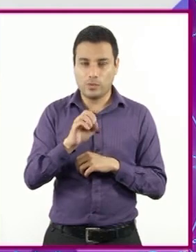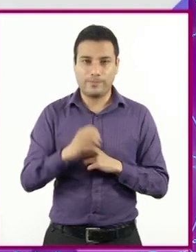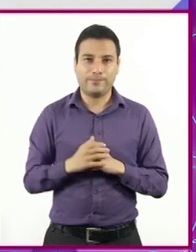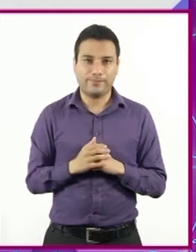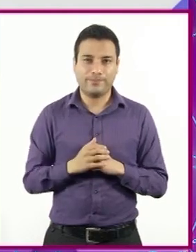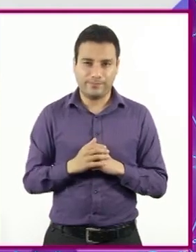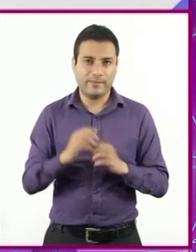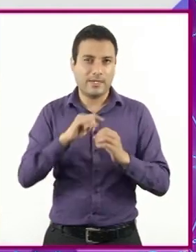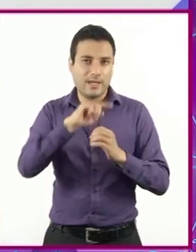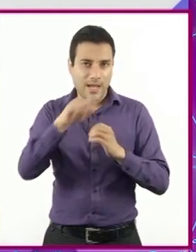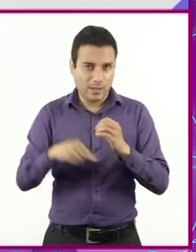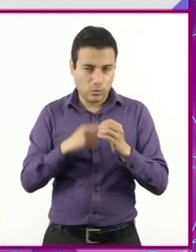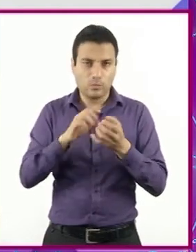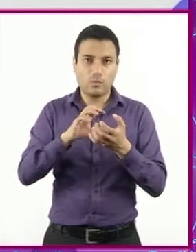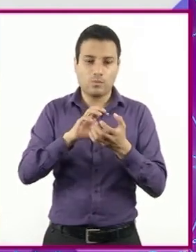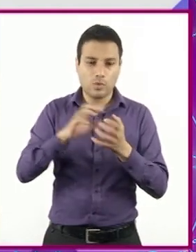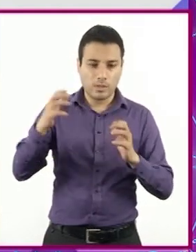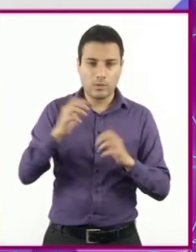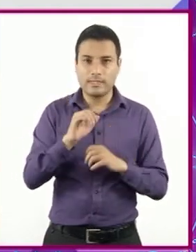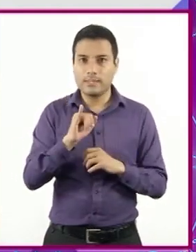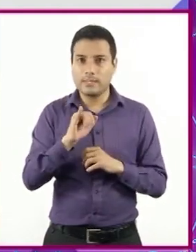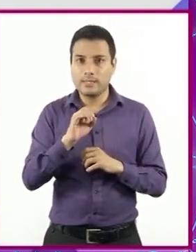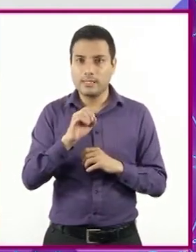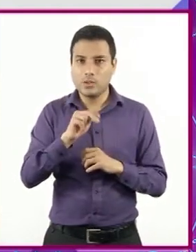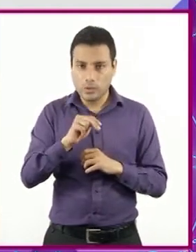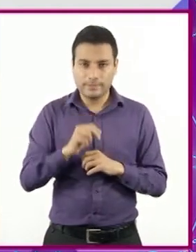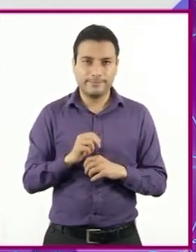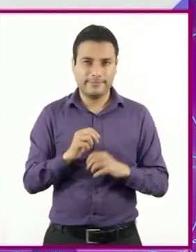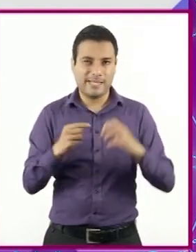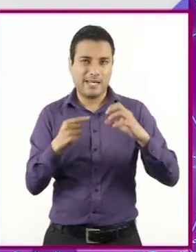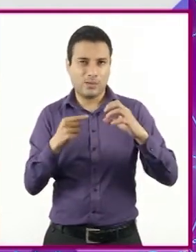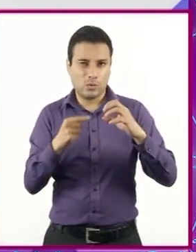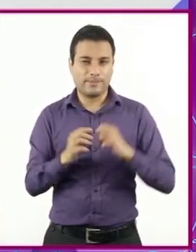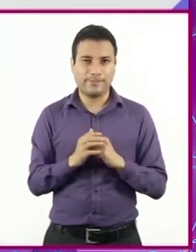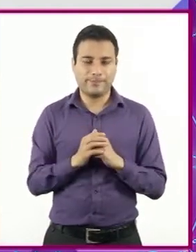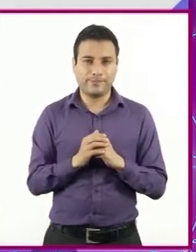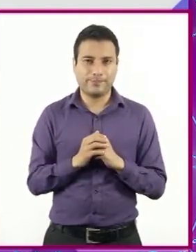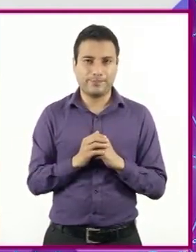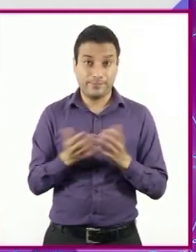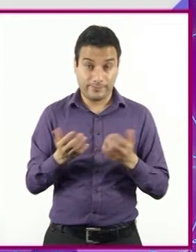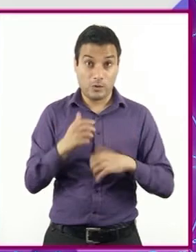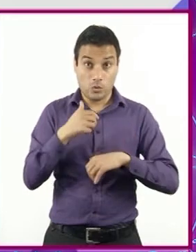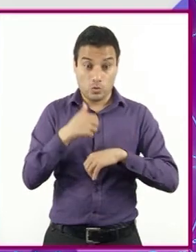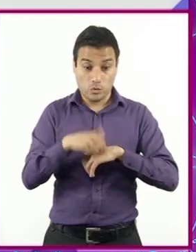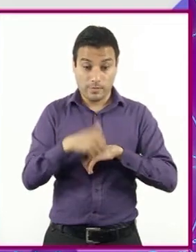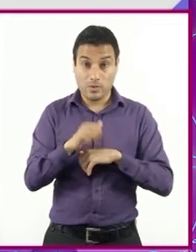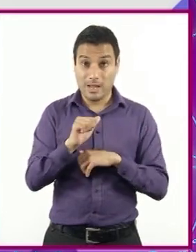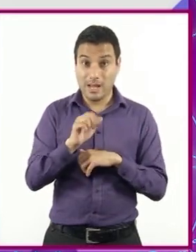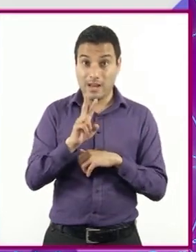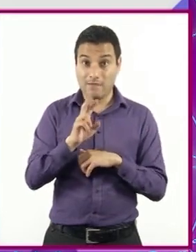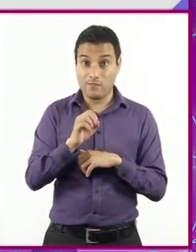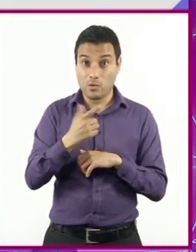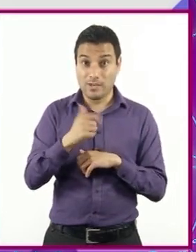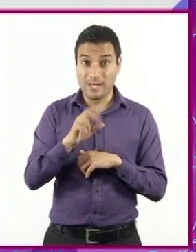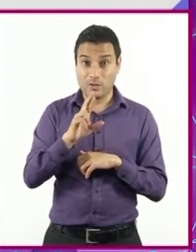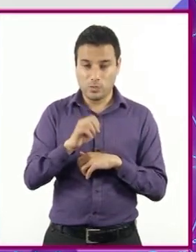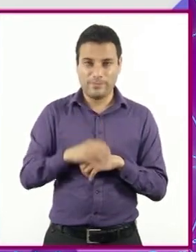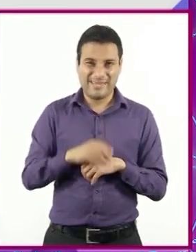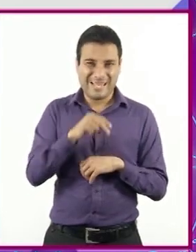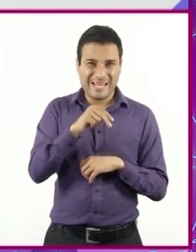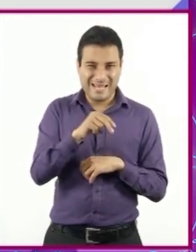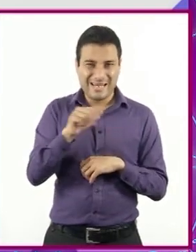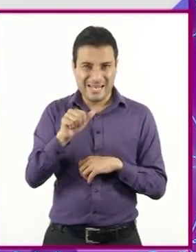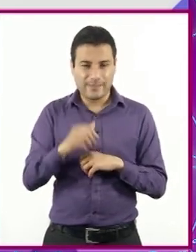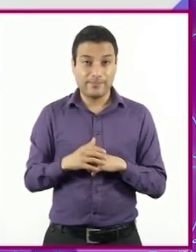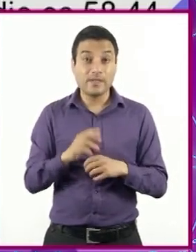átomos, moléculas, iones, electrones. El número de Avogadro, Na, tiene un